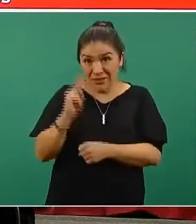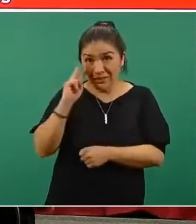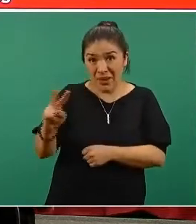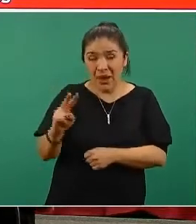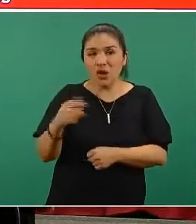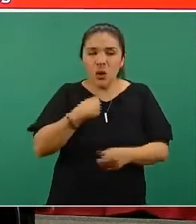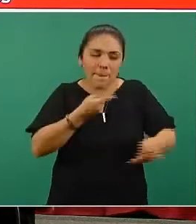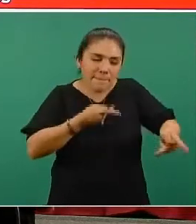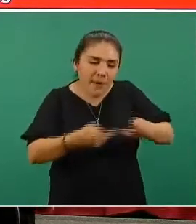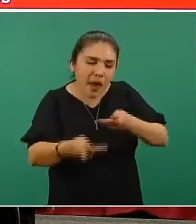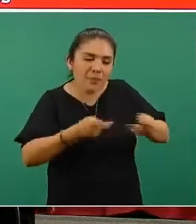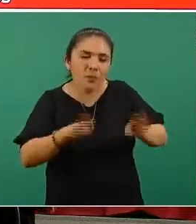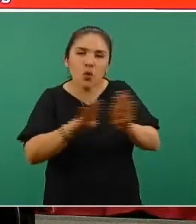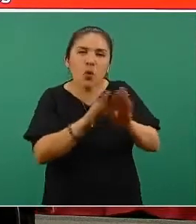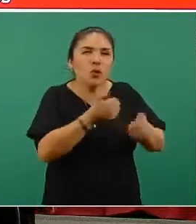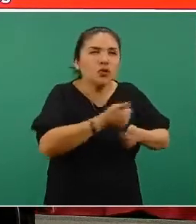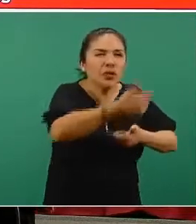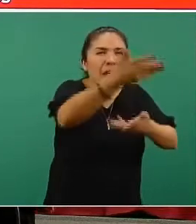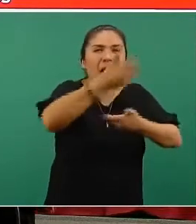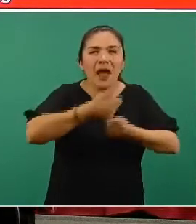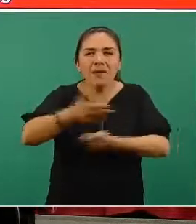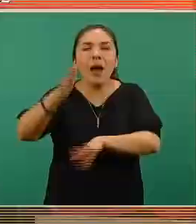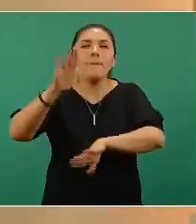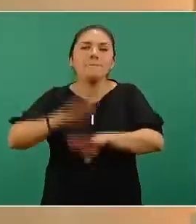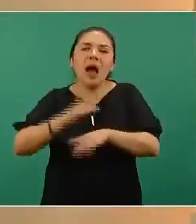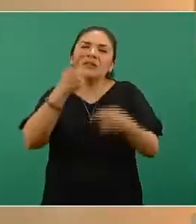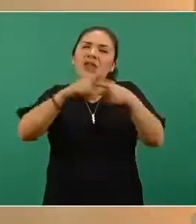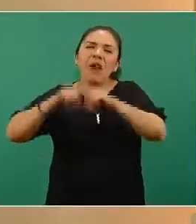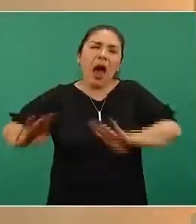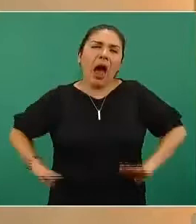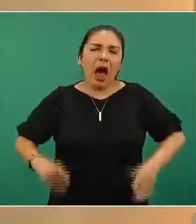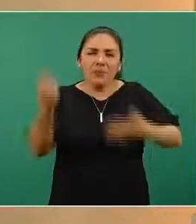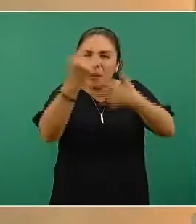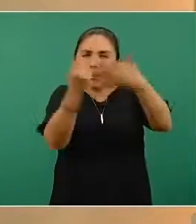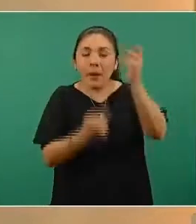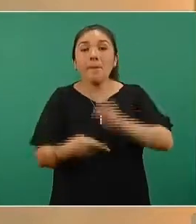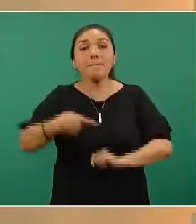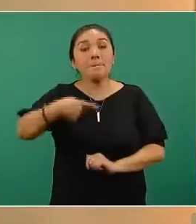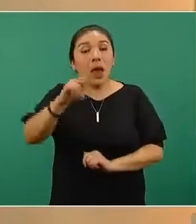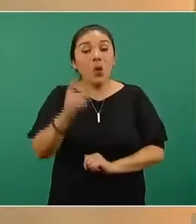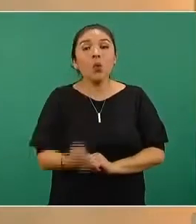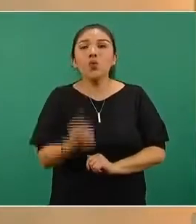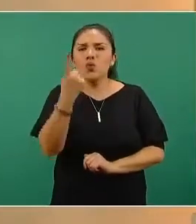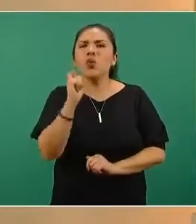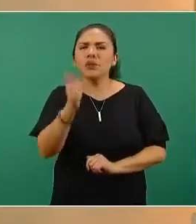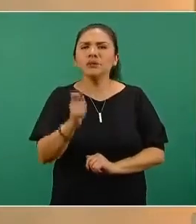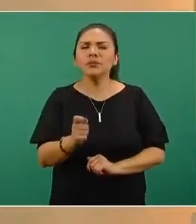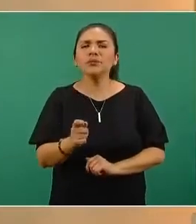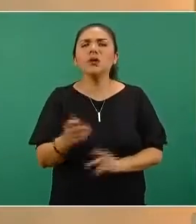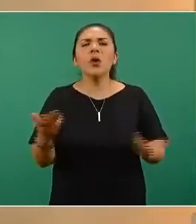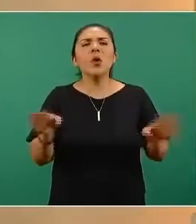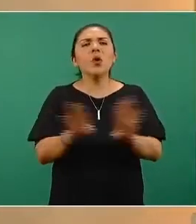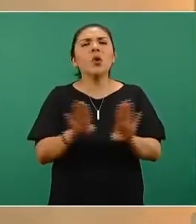en la planeación de la distribución, toma muchas variables, pero entre ellos toma el impacto en